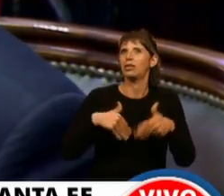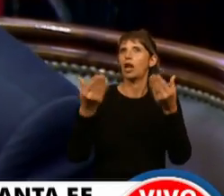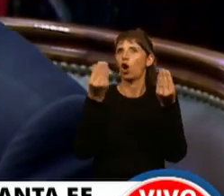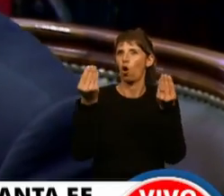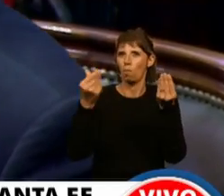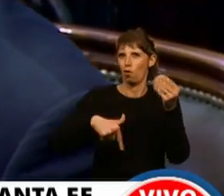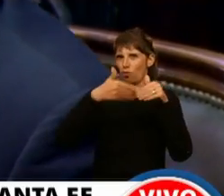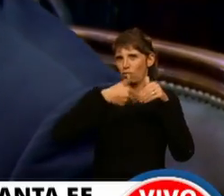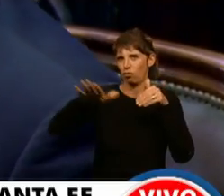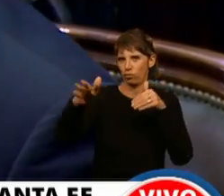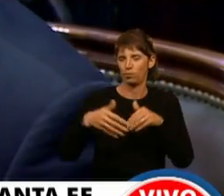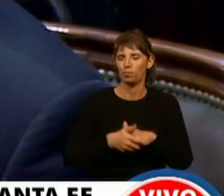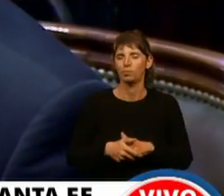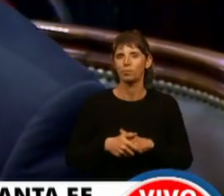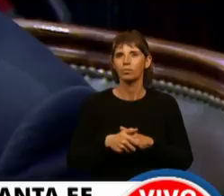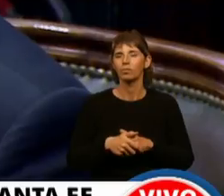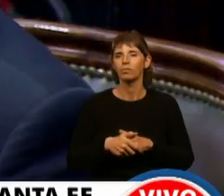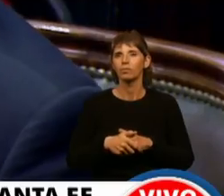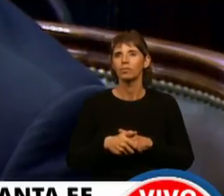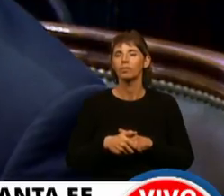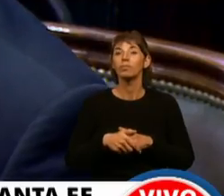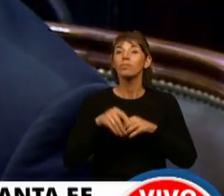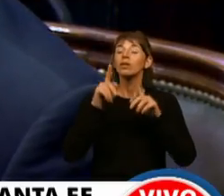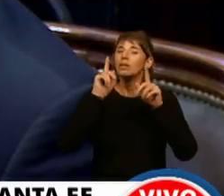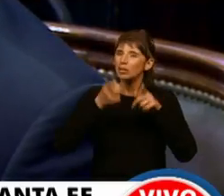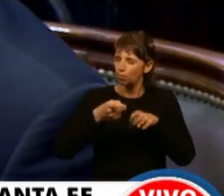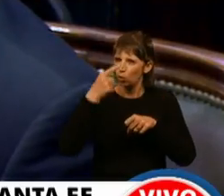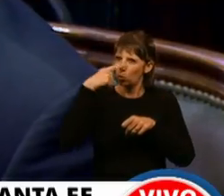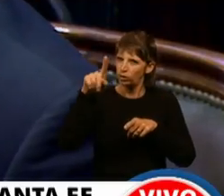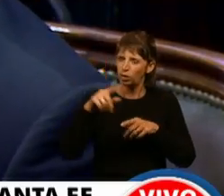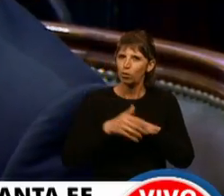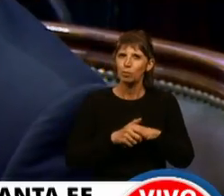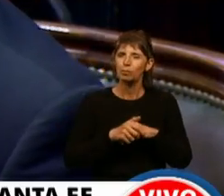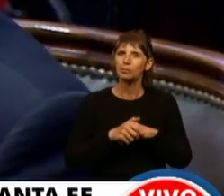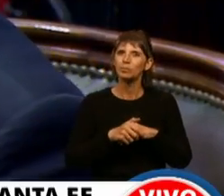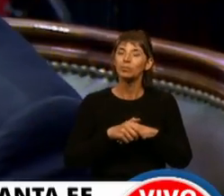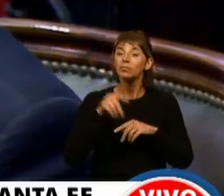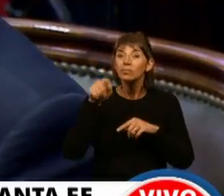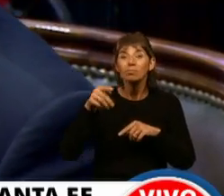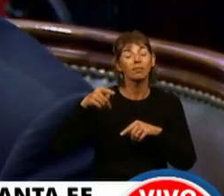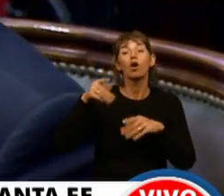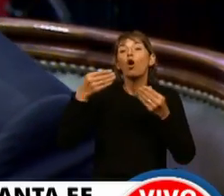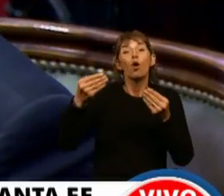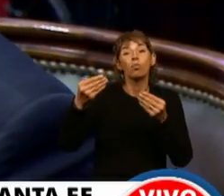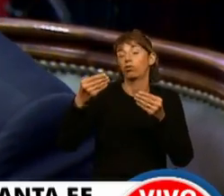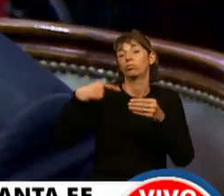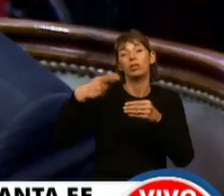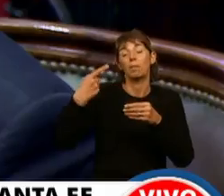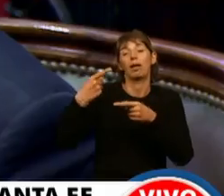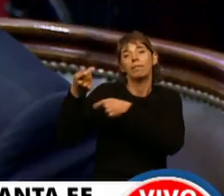para cerrar presidente modelo que haga se ha basado en grandes negocios privados